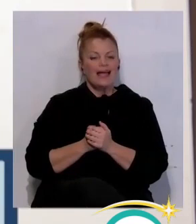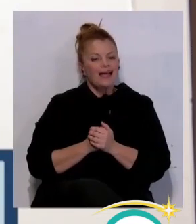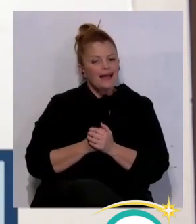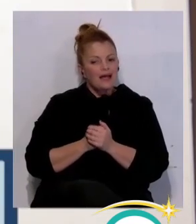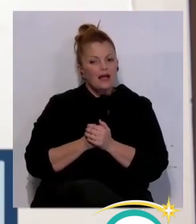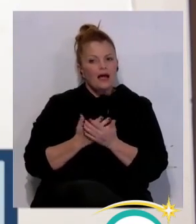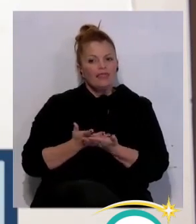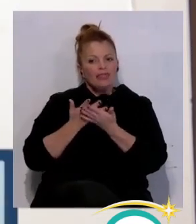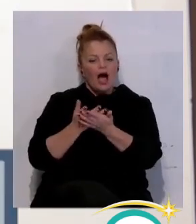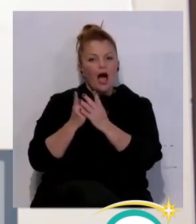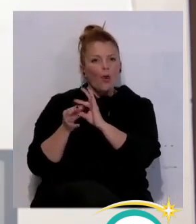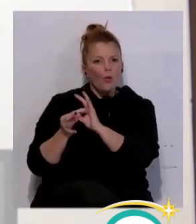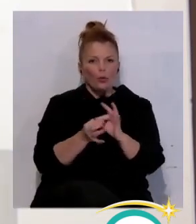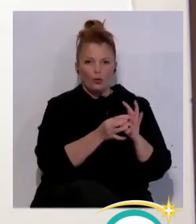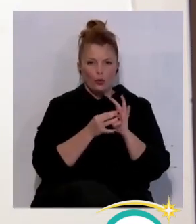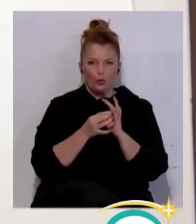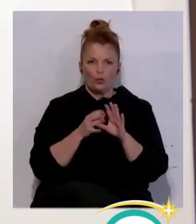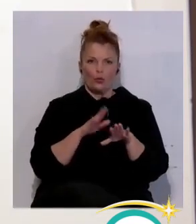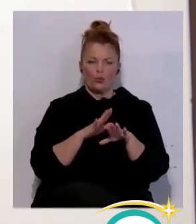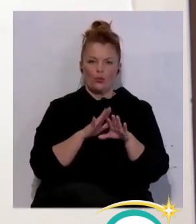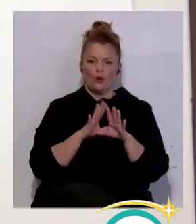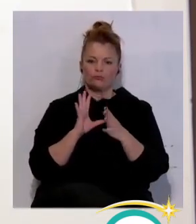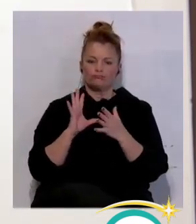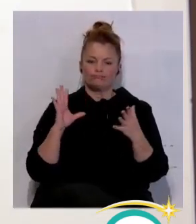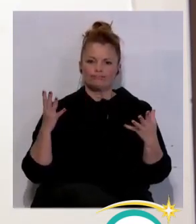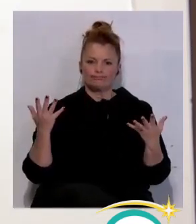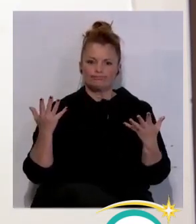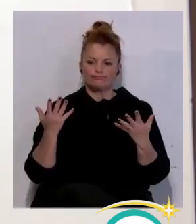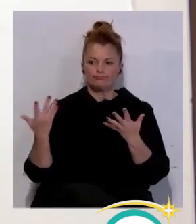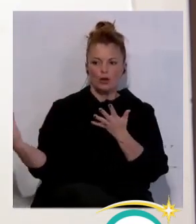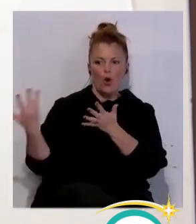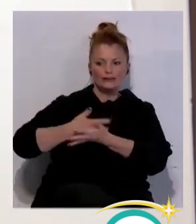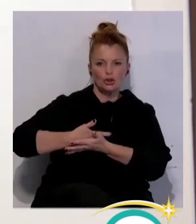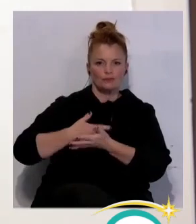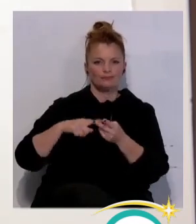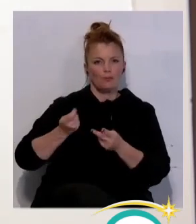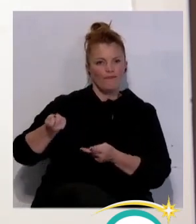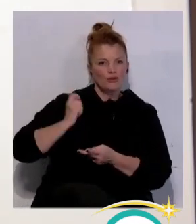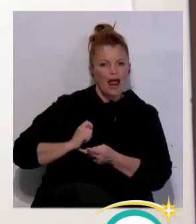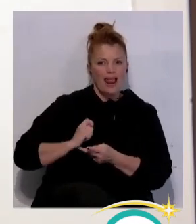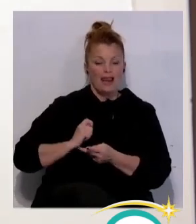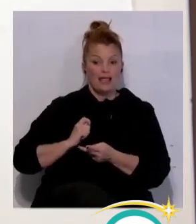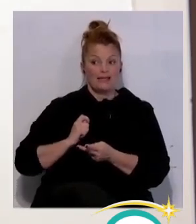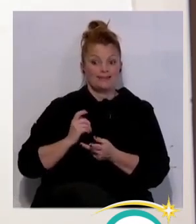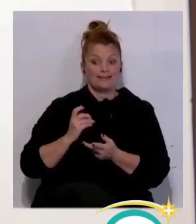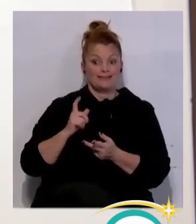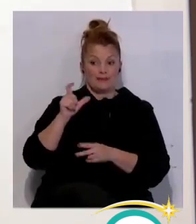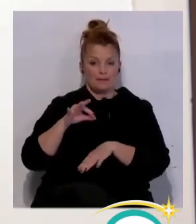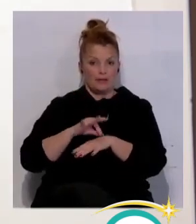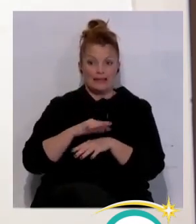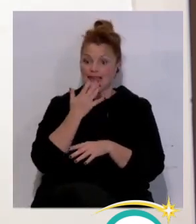esa unión, esa adhesión, esa cohesión entre profesionales que si no existiese